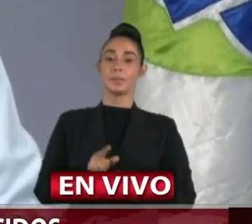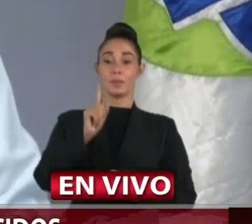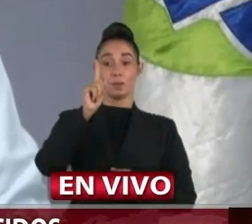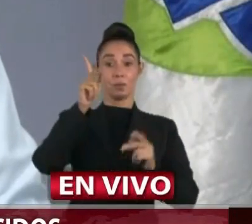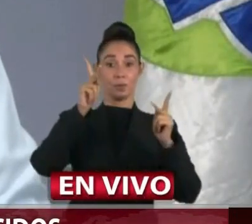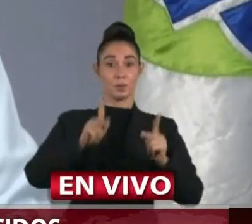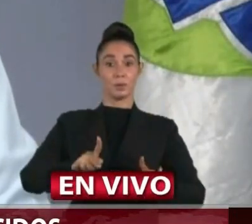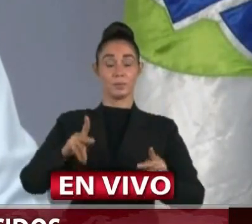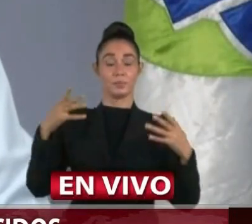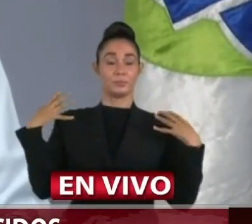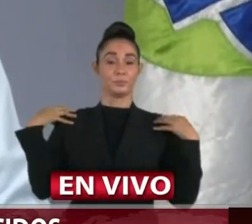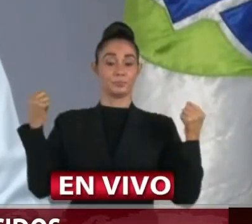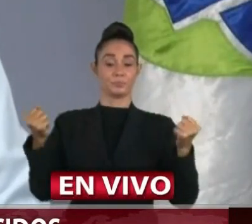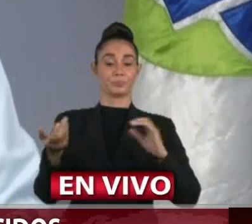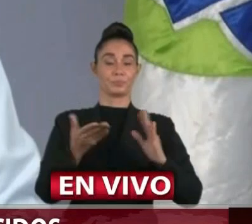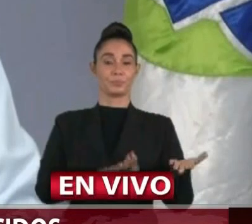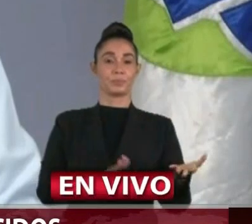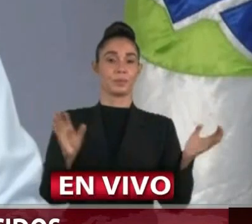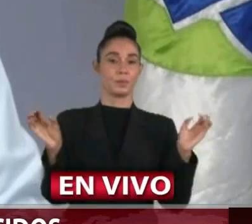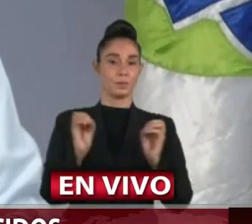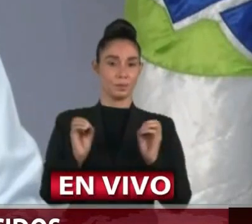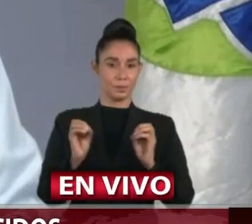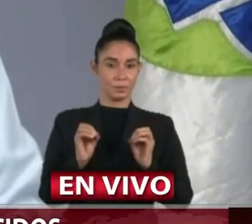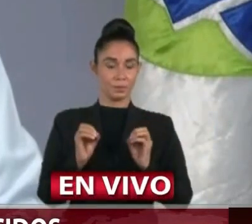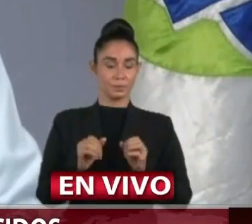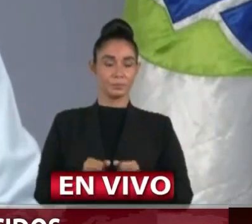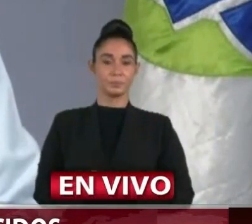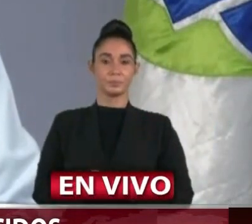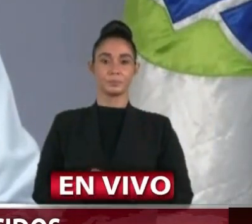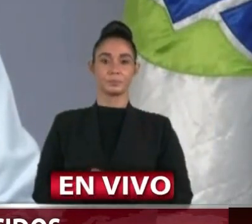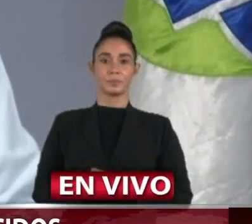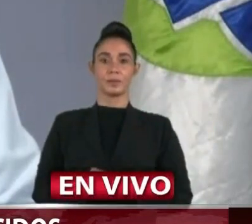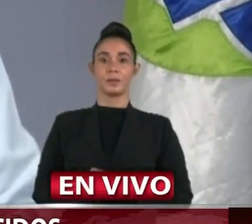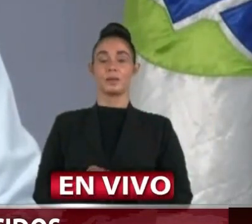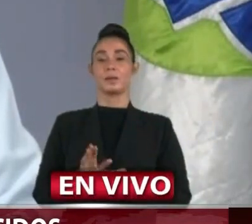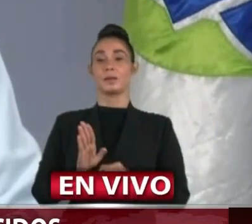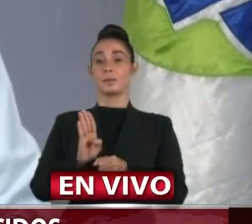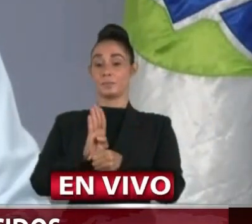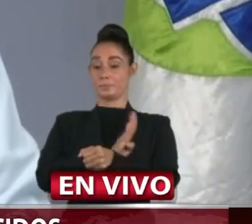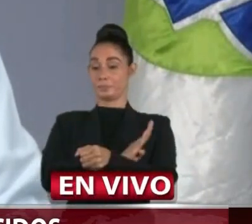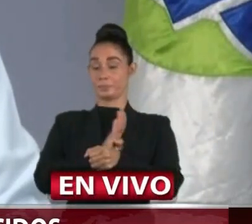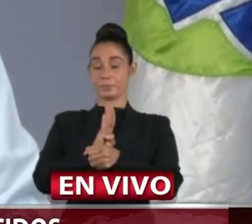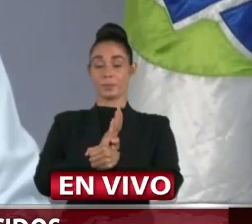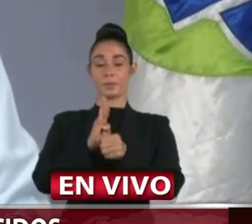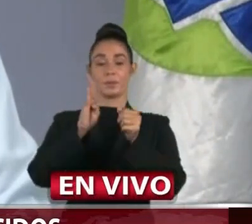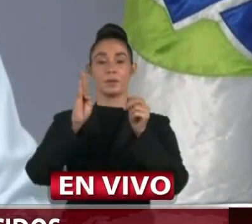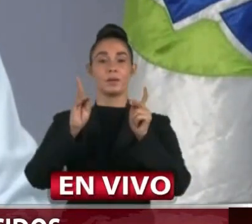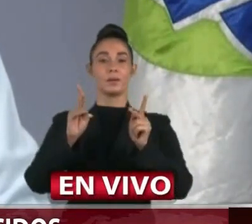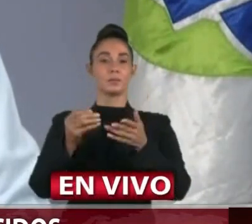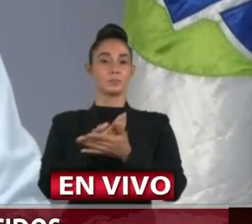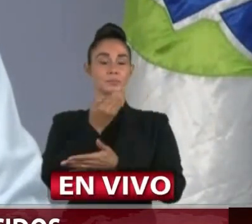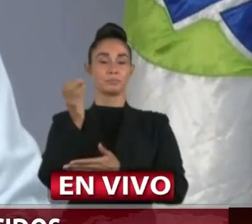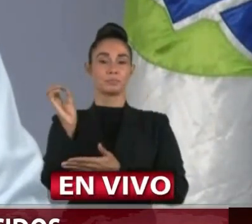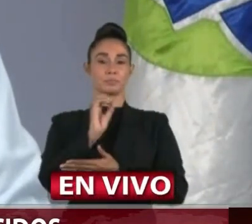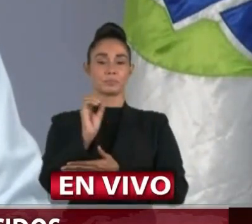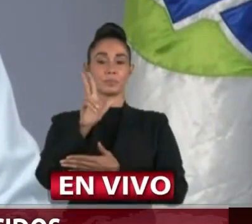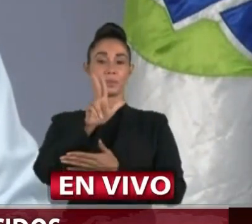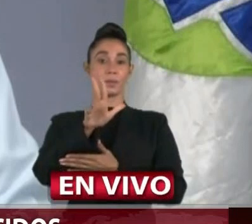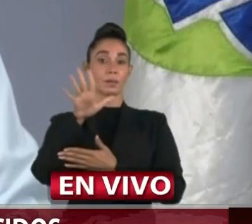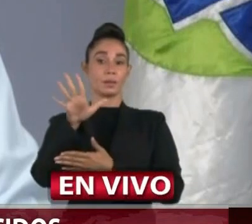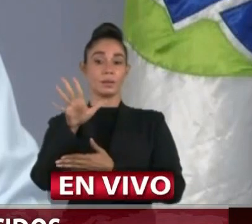1 recuperado, 0 fallecimiento. Barahona, 0 casos nuevos,